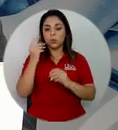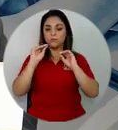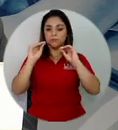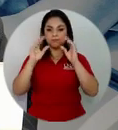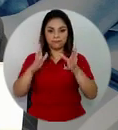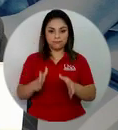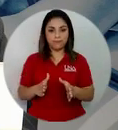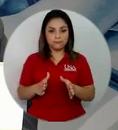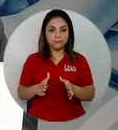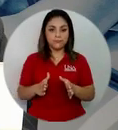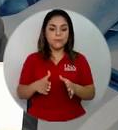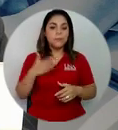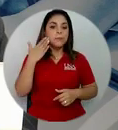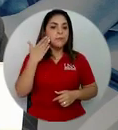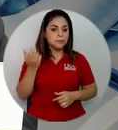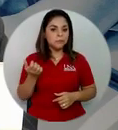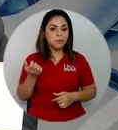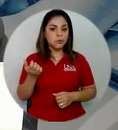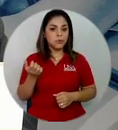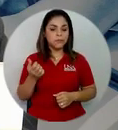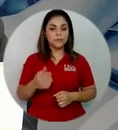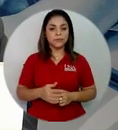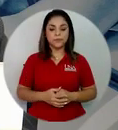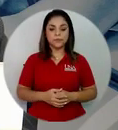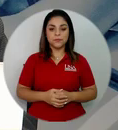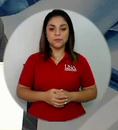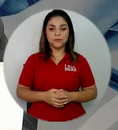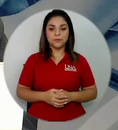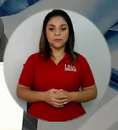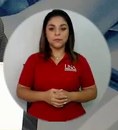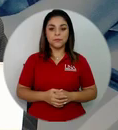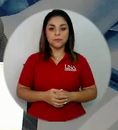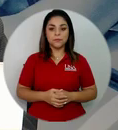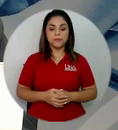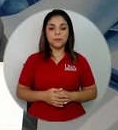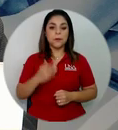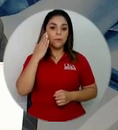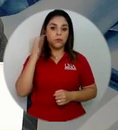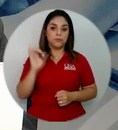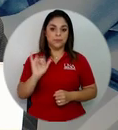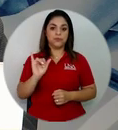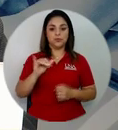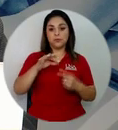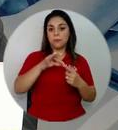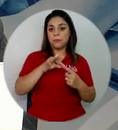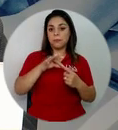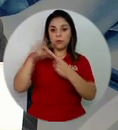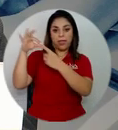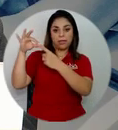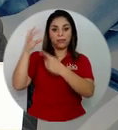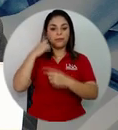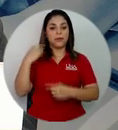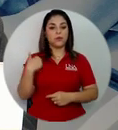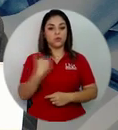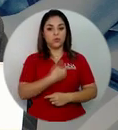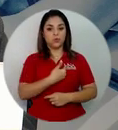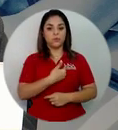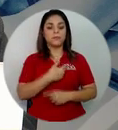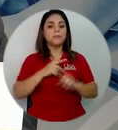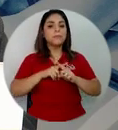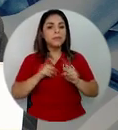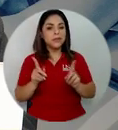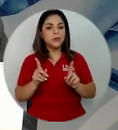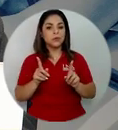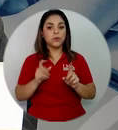solo desde el campo de la docencia, porque eso, digamos, es una prioridad para nosotros, ¿verdad?